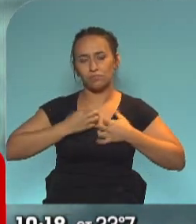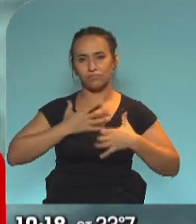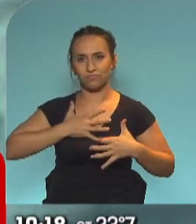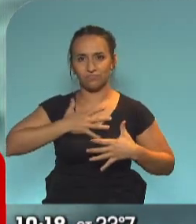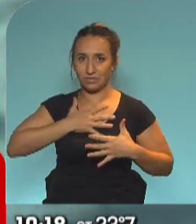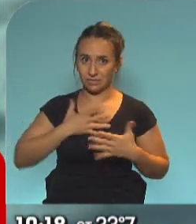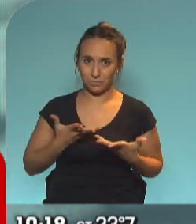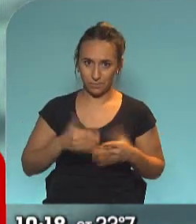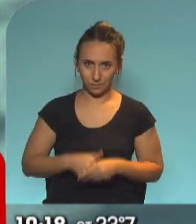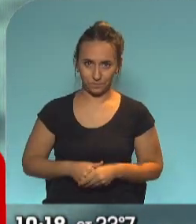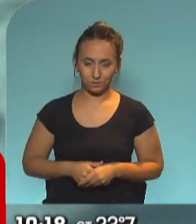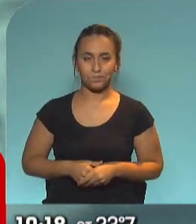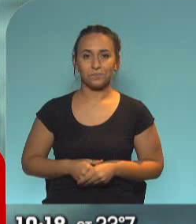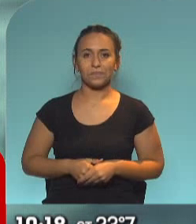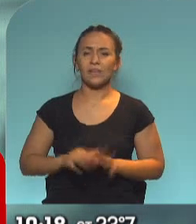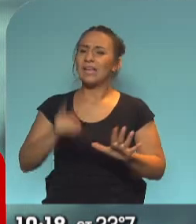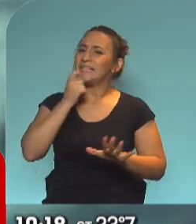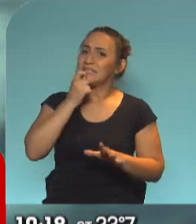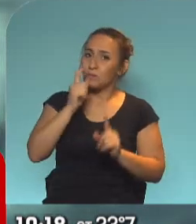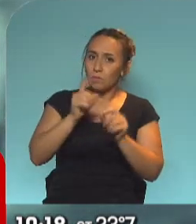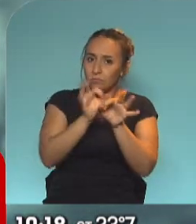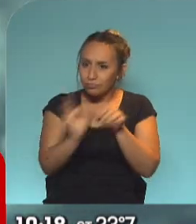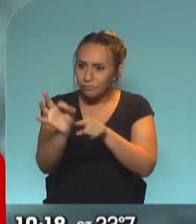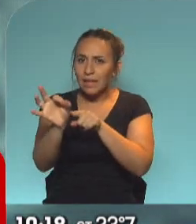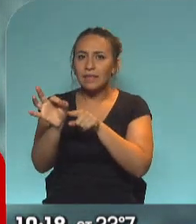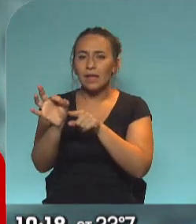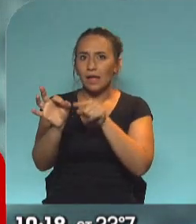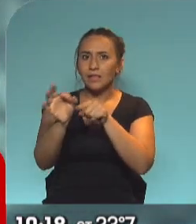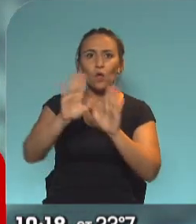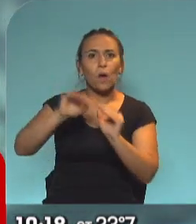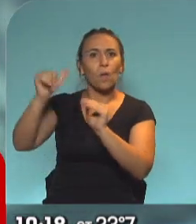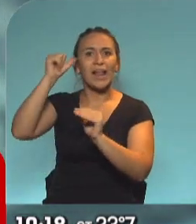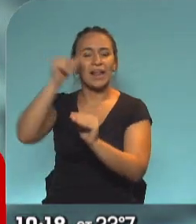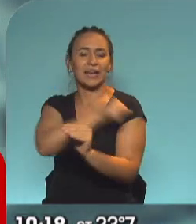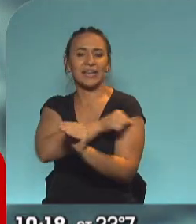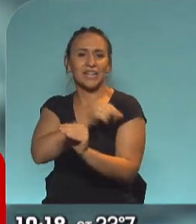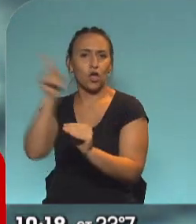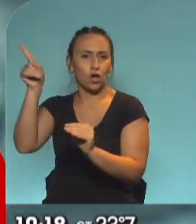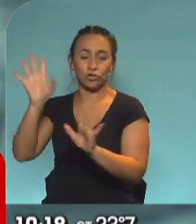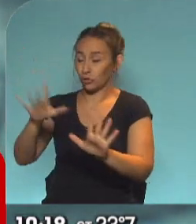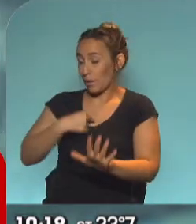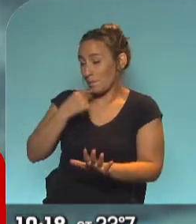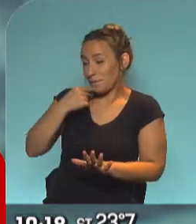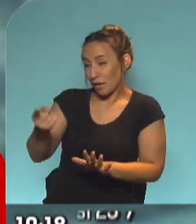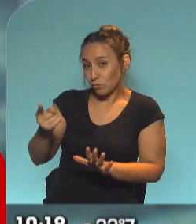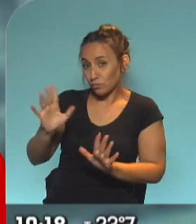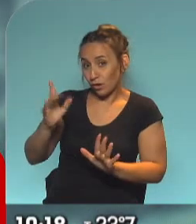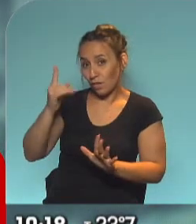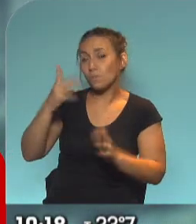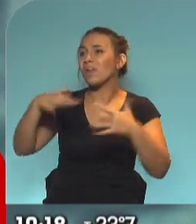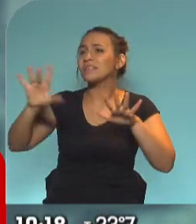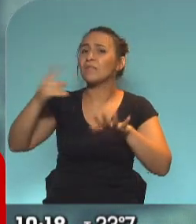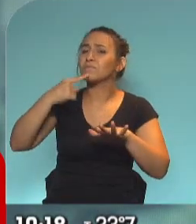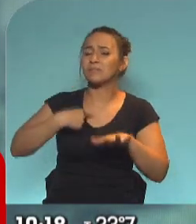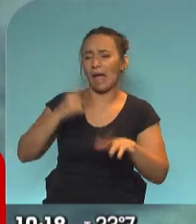de la enfermedad. Si encontraron la cepa que está en Río de Janeiro, yo lo voy a preguntar como se me ocurrió preguntarlo. Puede que me diga no tiene